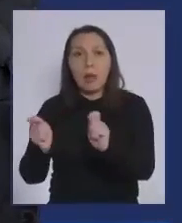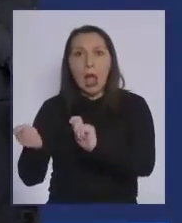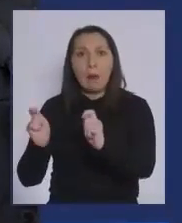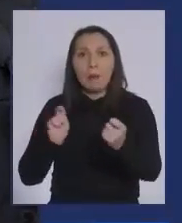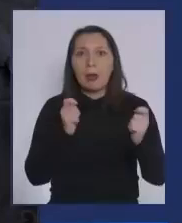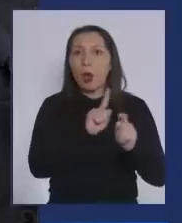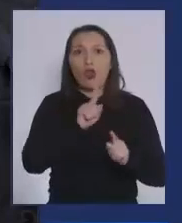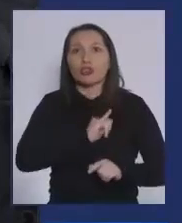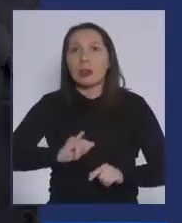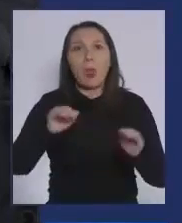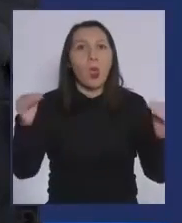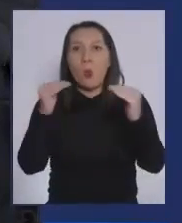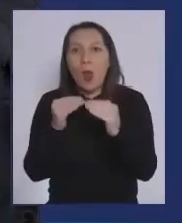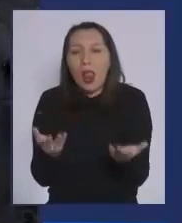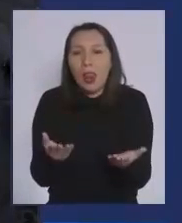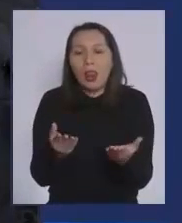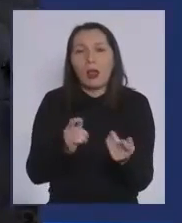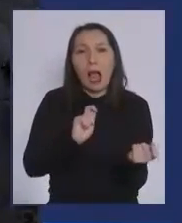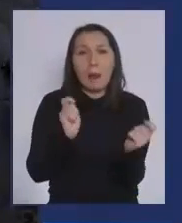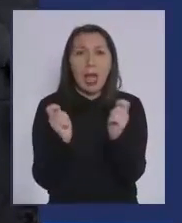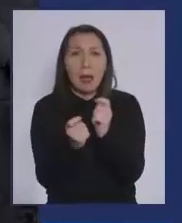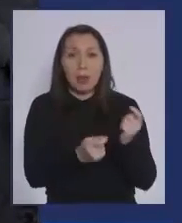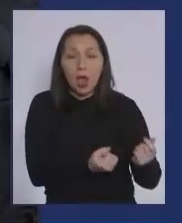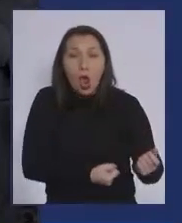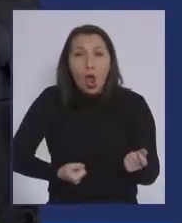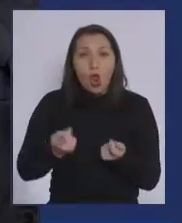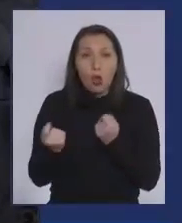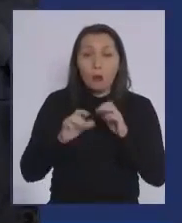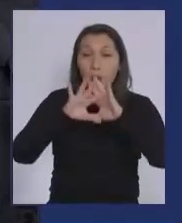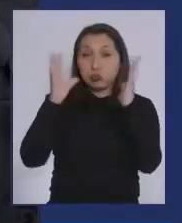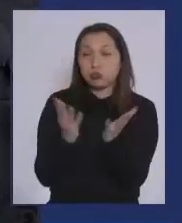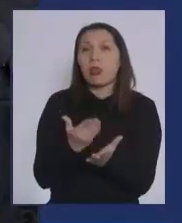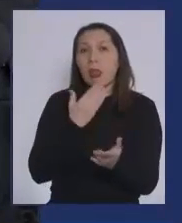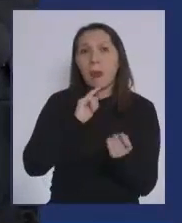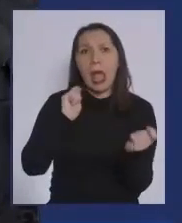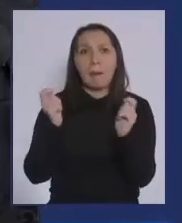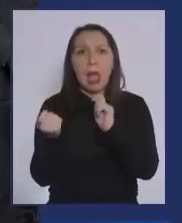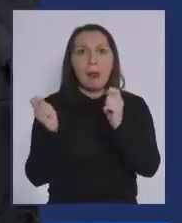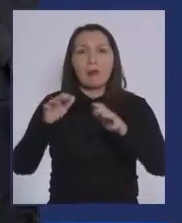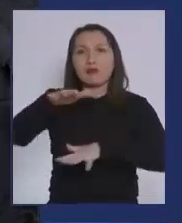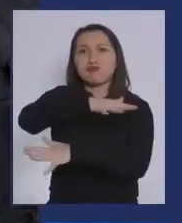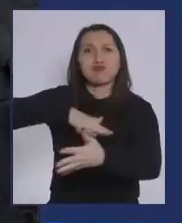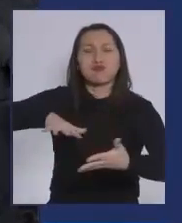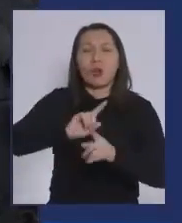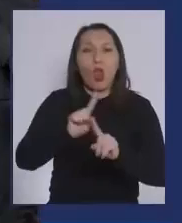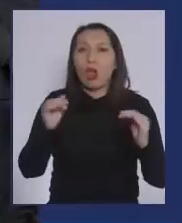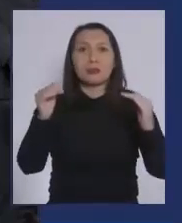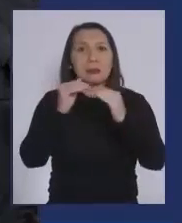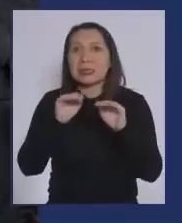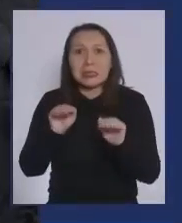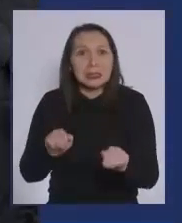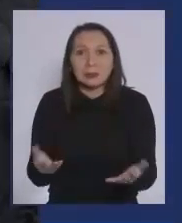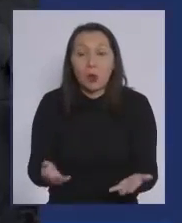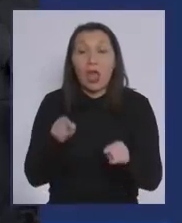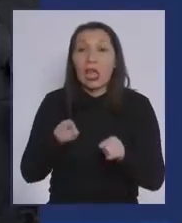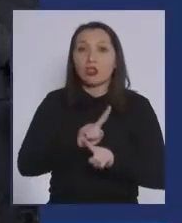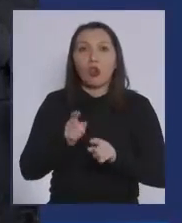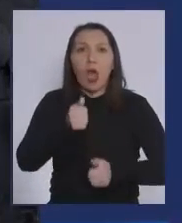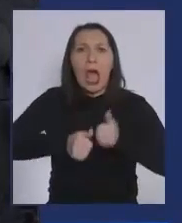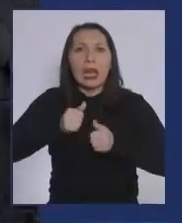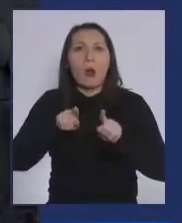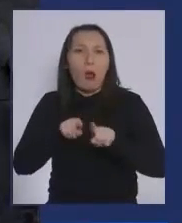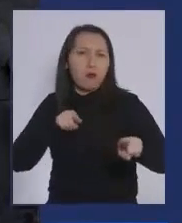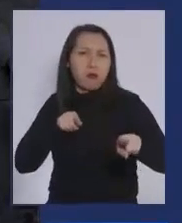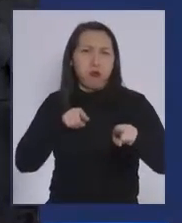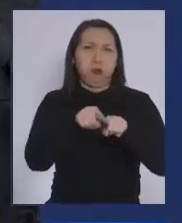la evolución de la recesión mundial también es dinámica y por tanto esta no es una carrera de 100